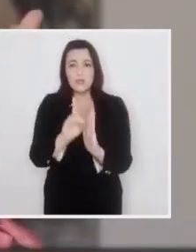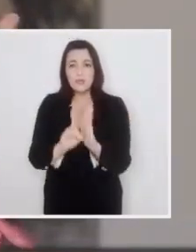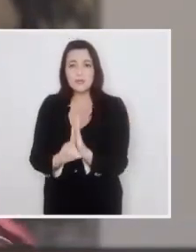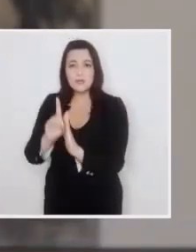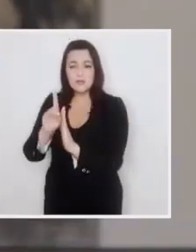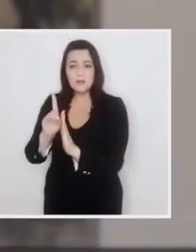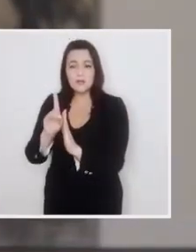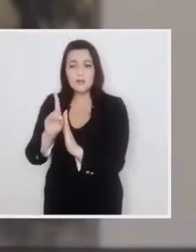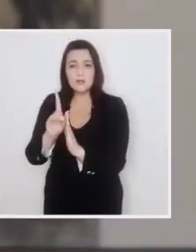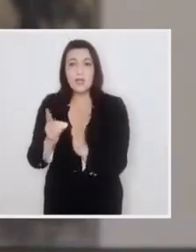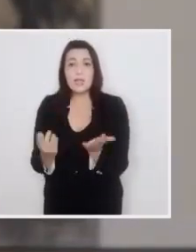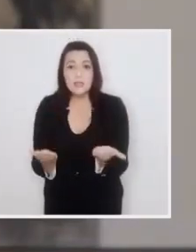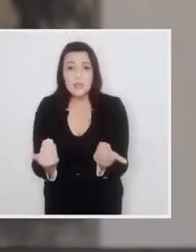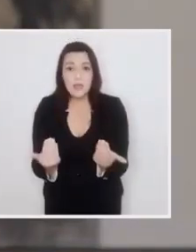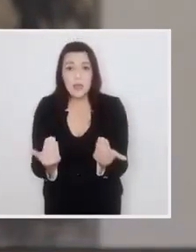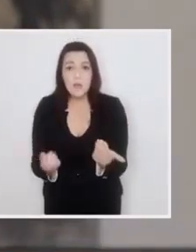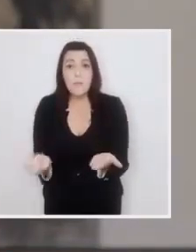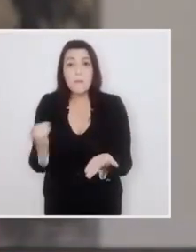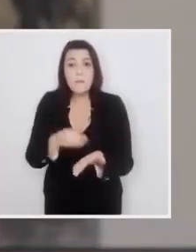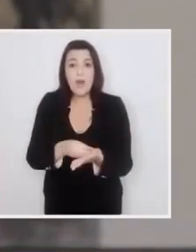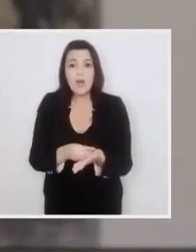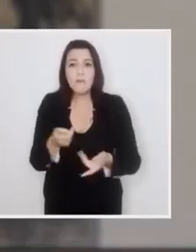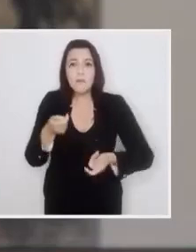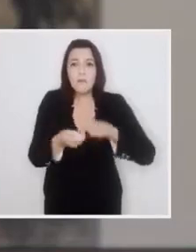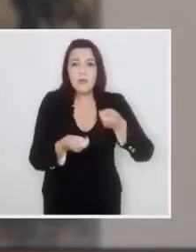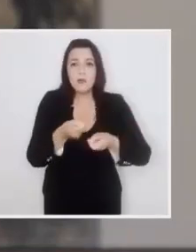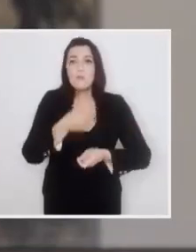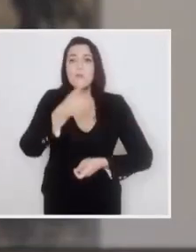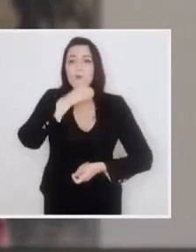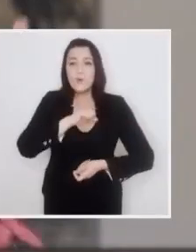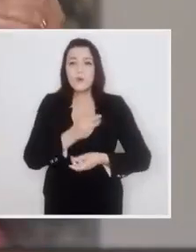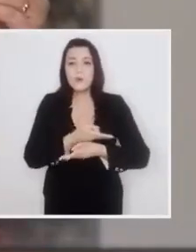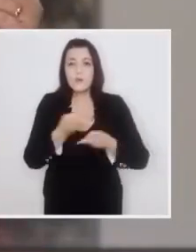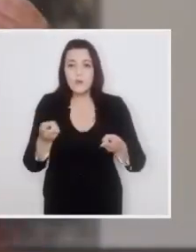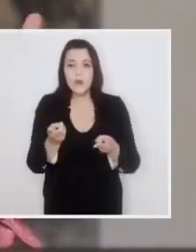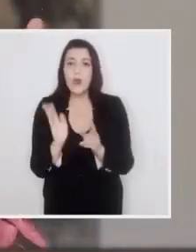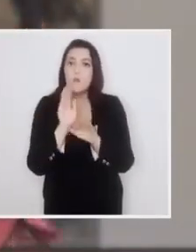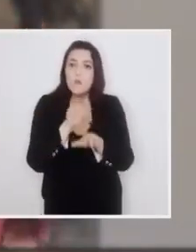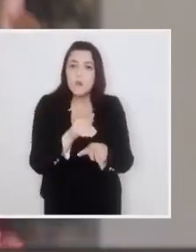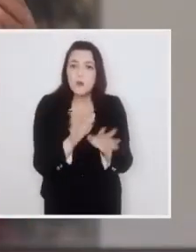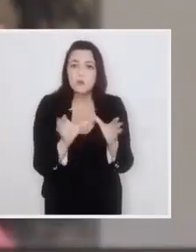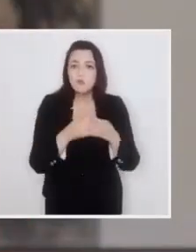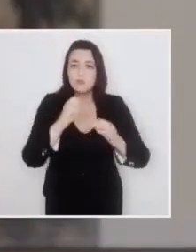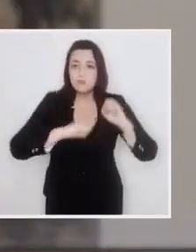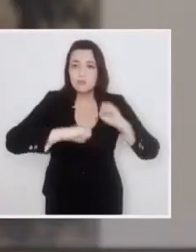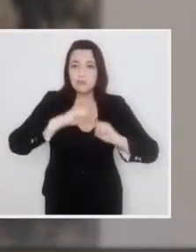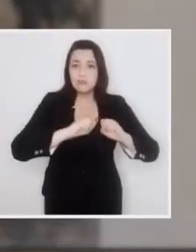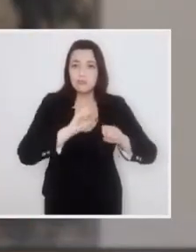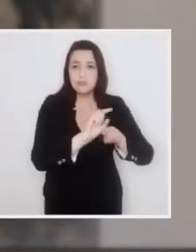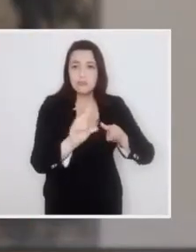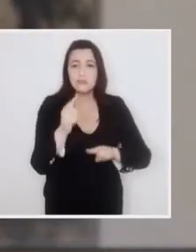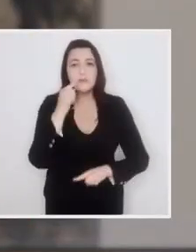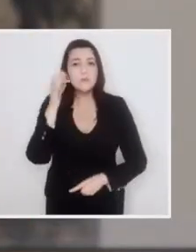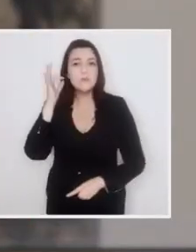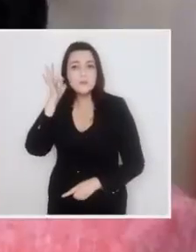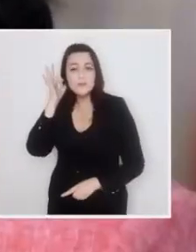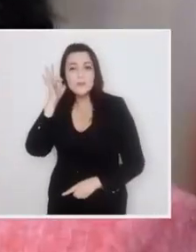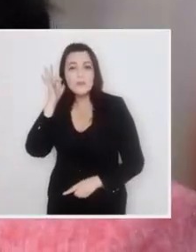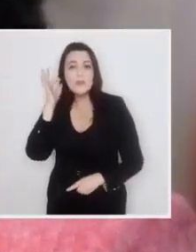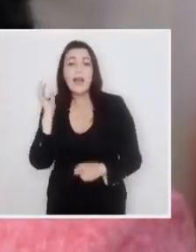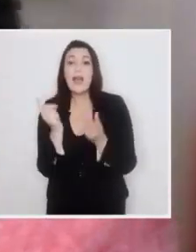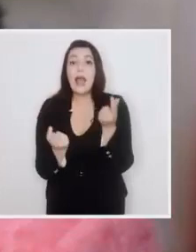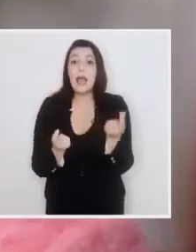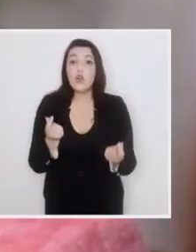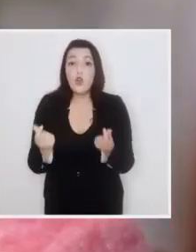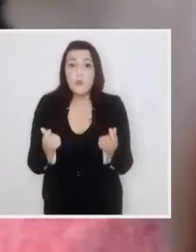vuelva a desarrollarse. Necesitamos más inversión pública y privada, apoyar a las pymes, a los emprendedores y emprendedoras.